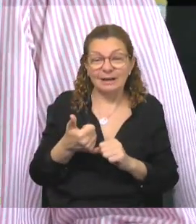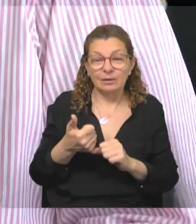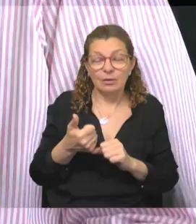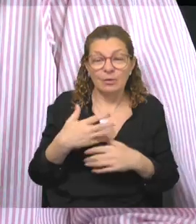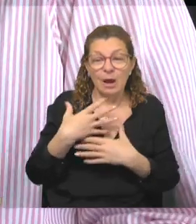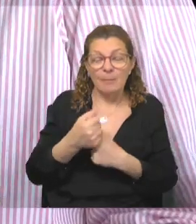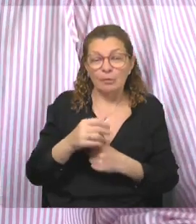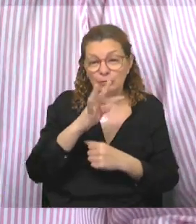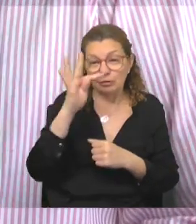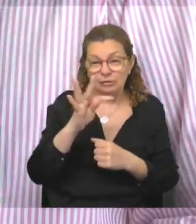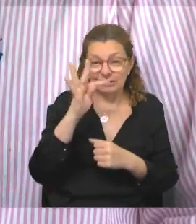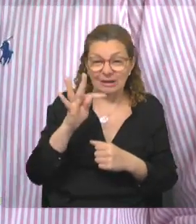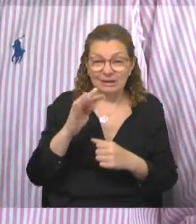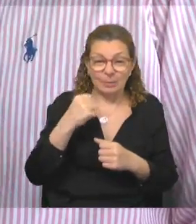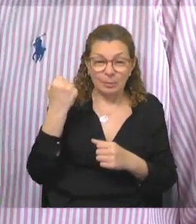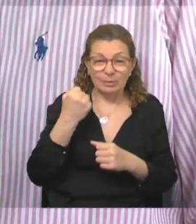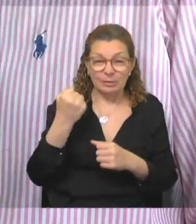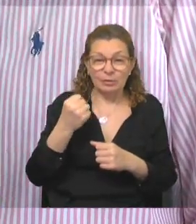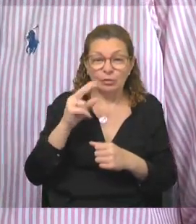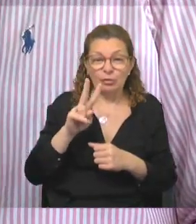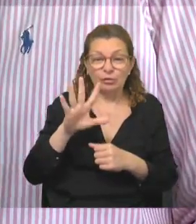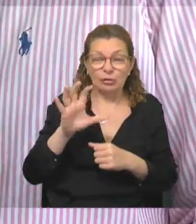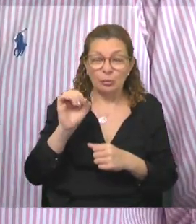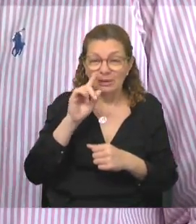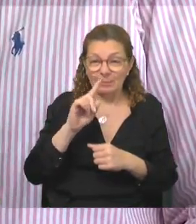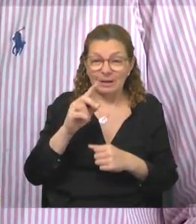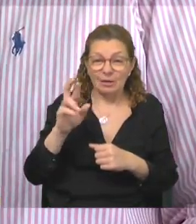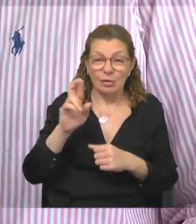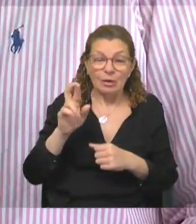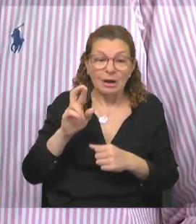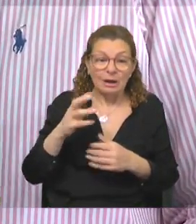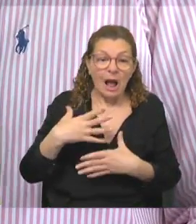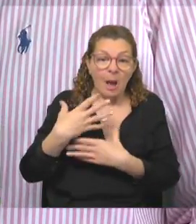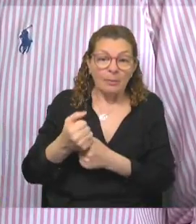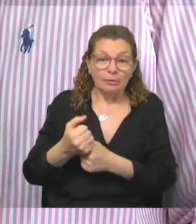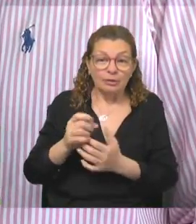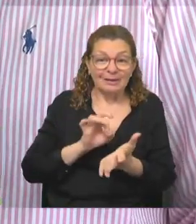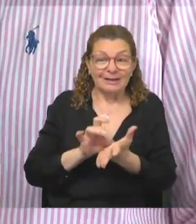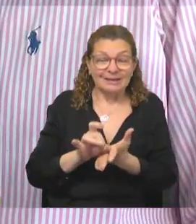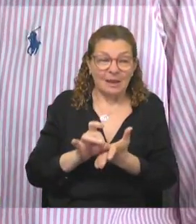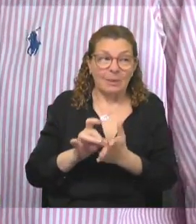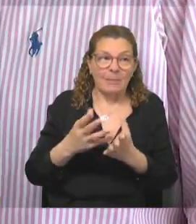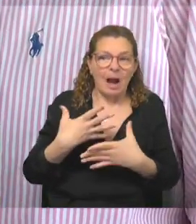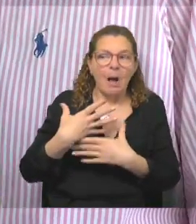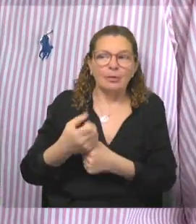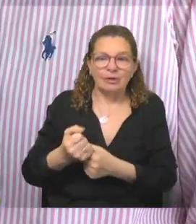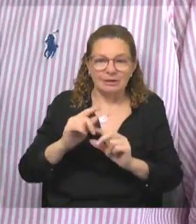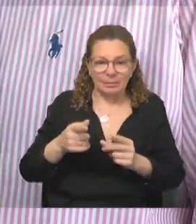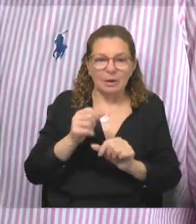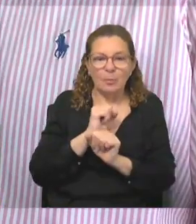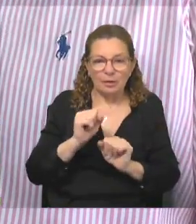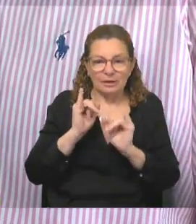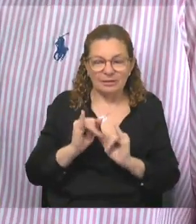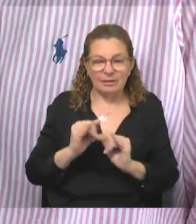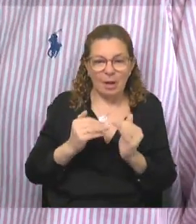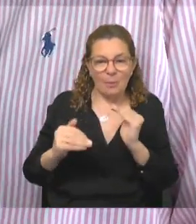técnica no reembolsable del Vid importante de 00000 para fortalecer la gobernanza del del Sistema Nacional de emergencia y también tratar de